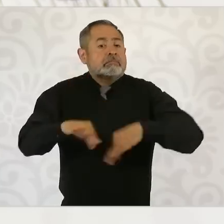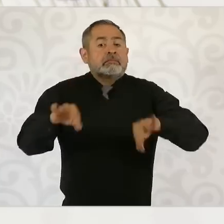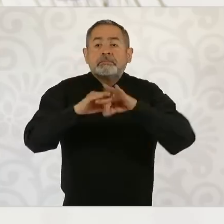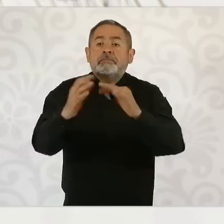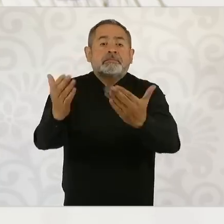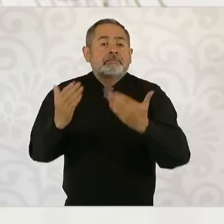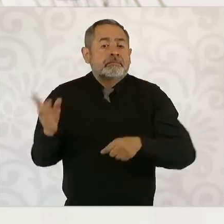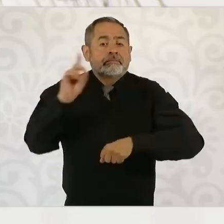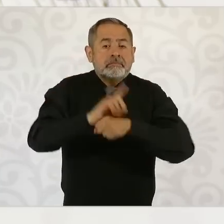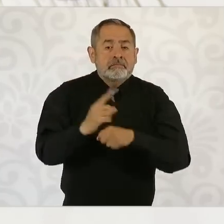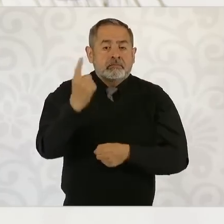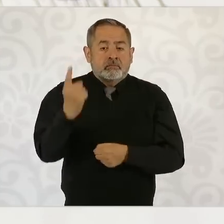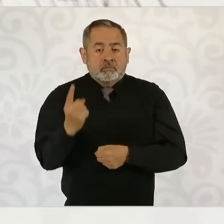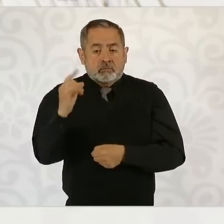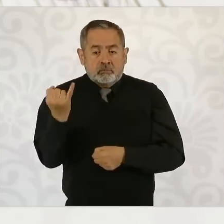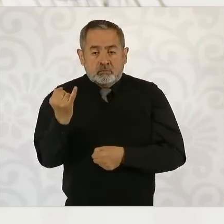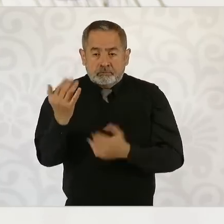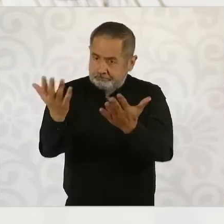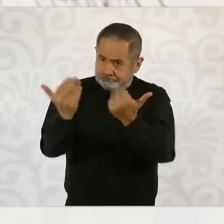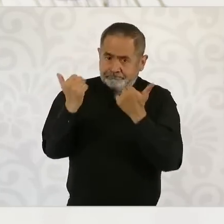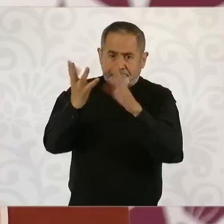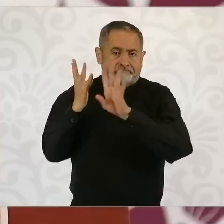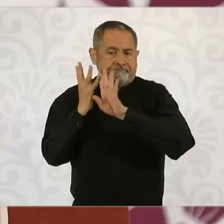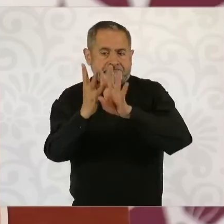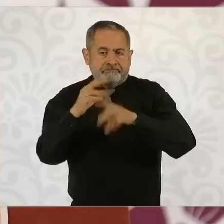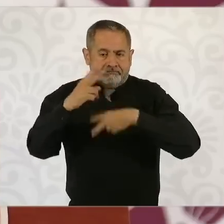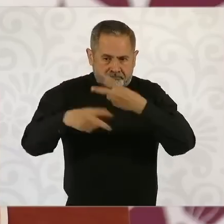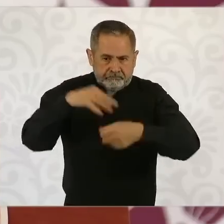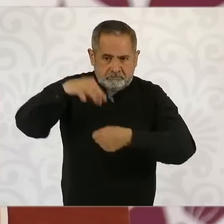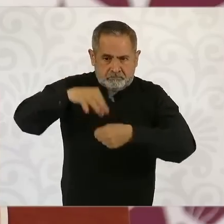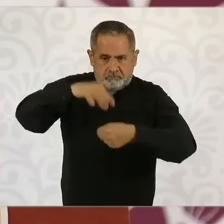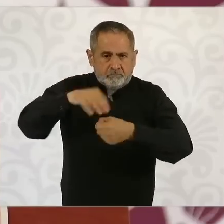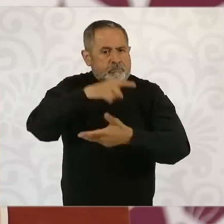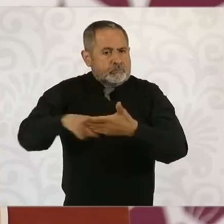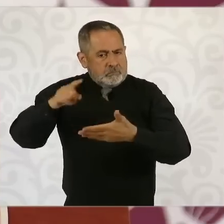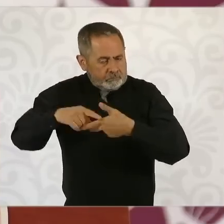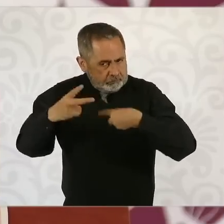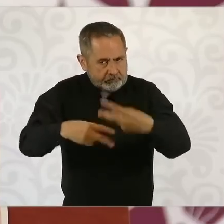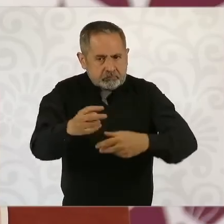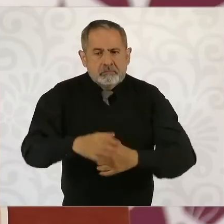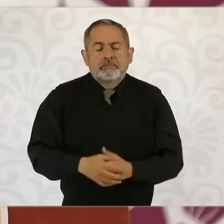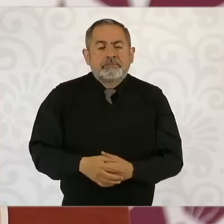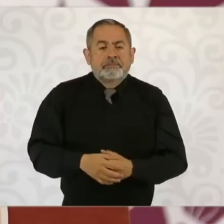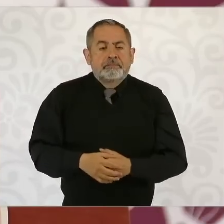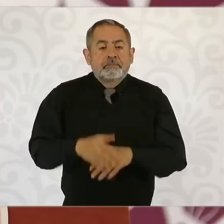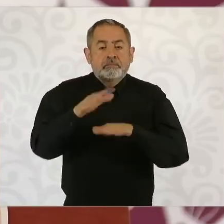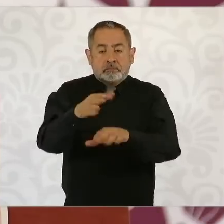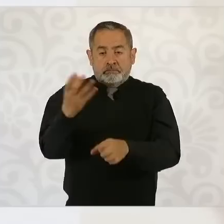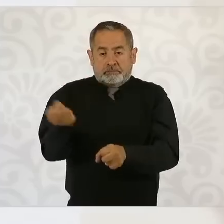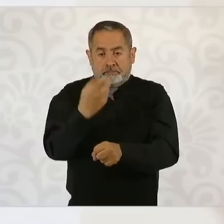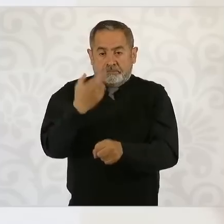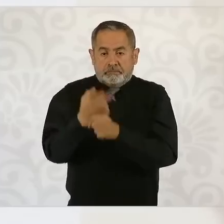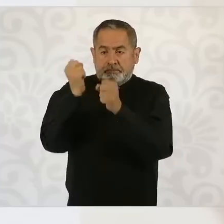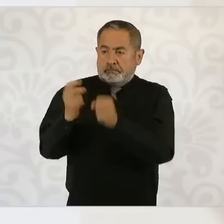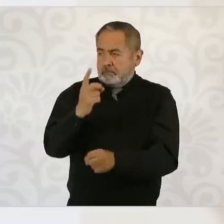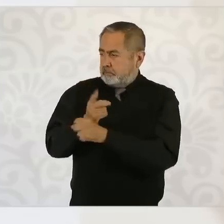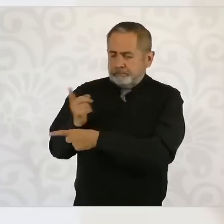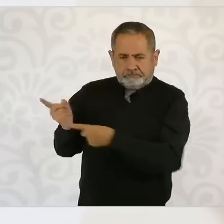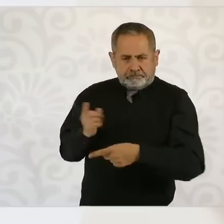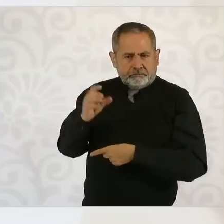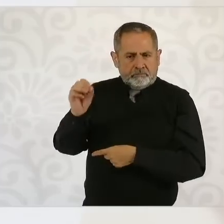importante, participar el 1 de junio. Sobre el tema de la Secretaría de Seguridad, ahora si quiere Omar